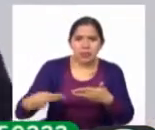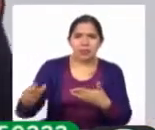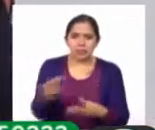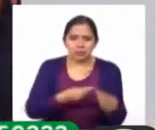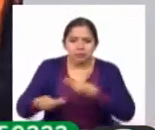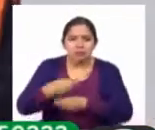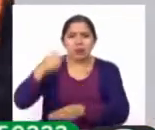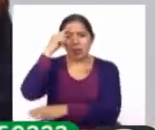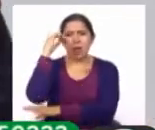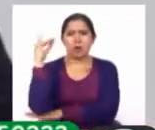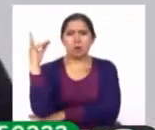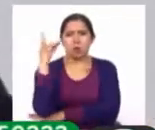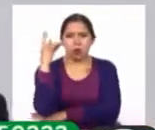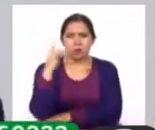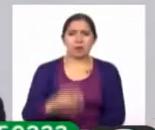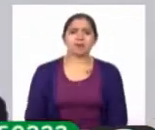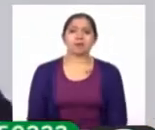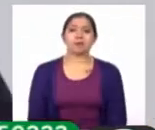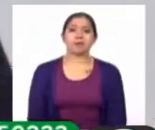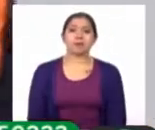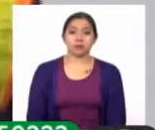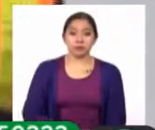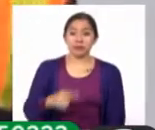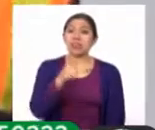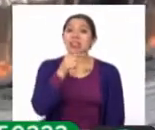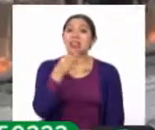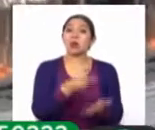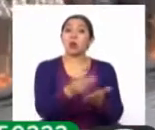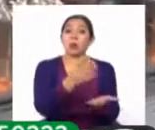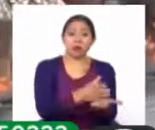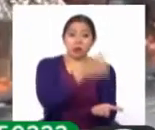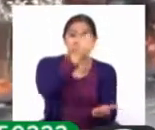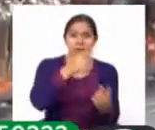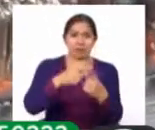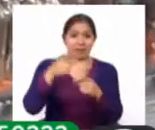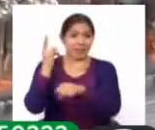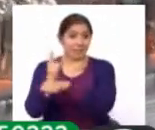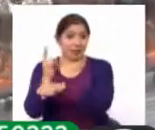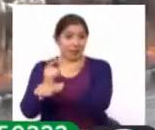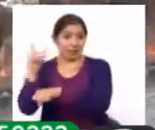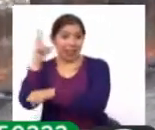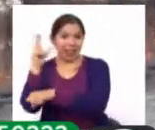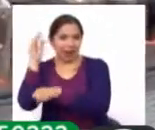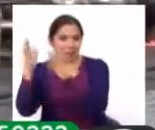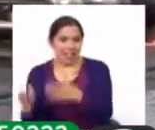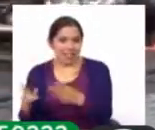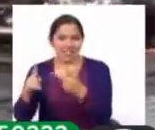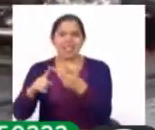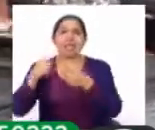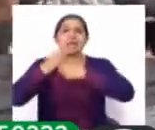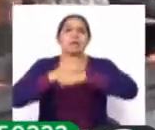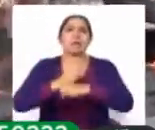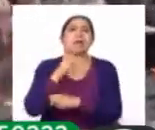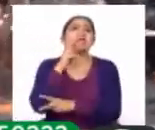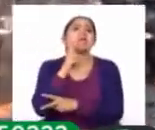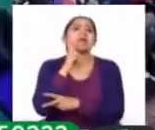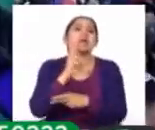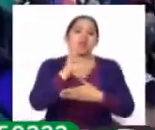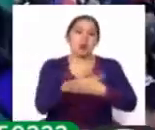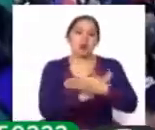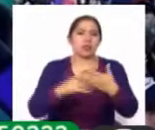Entre los principales compradores de estas botellas estarían Paseña y los productores vitivinícolas de Chuquisaca y